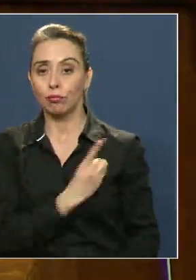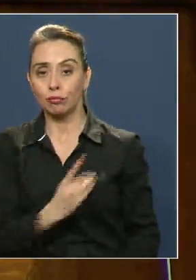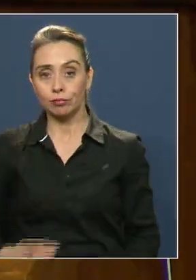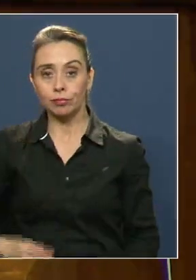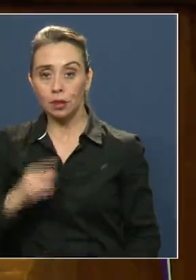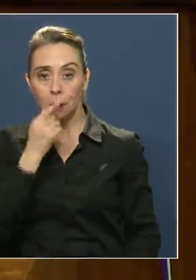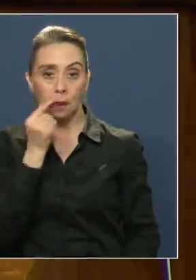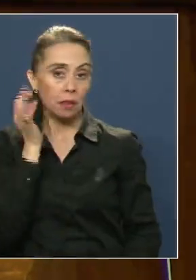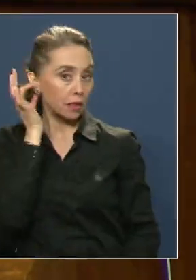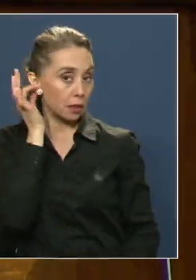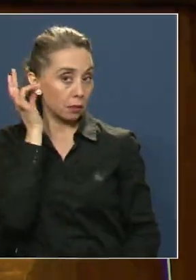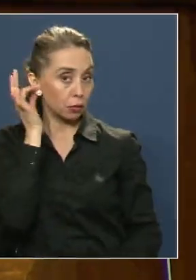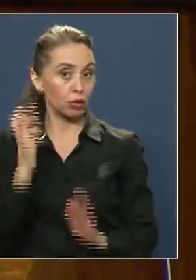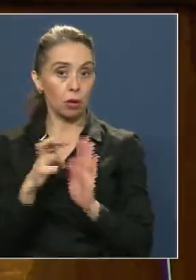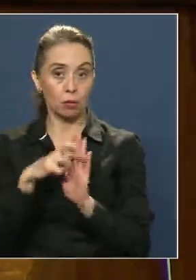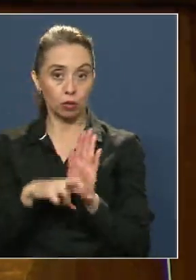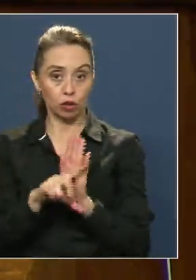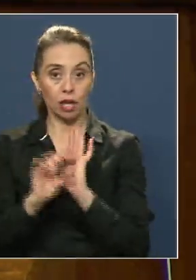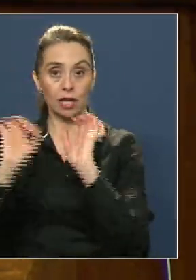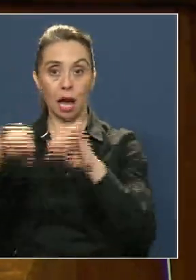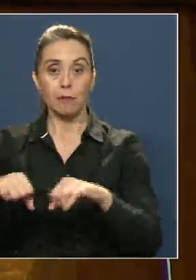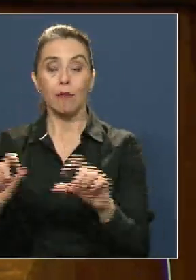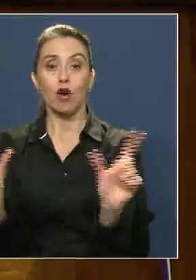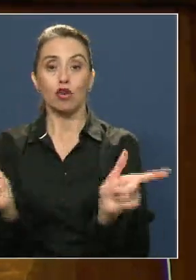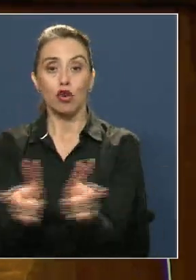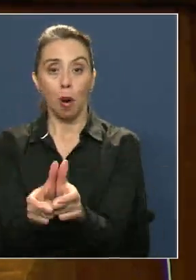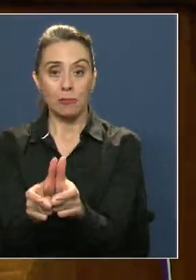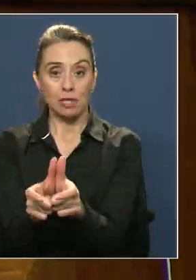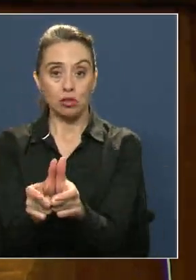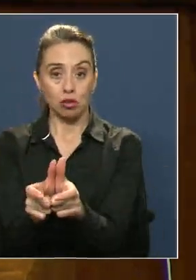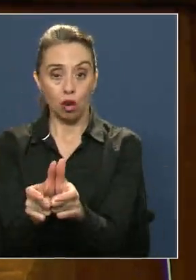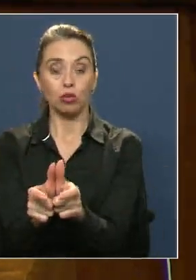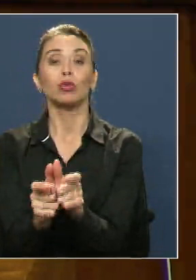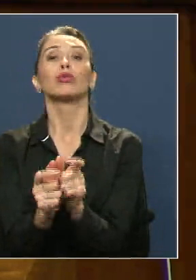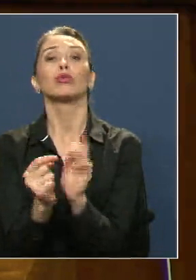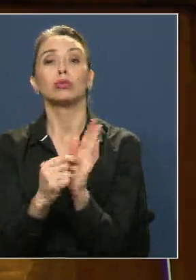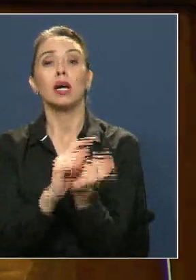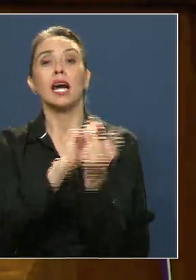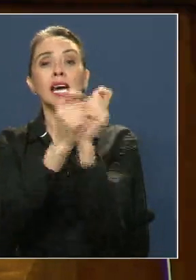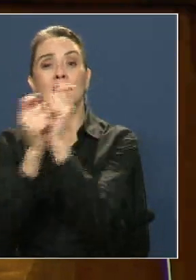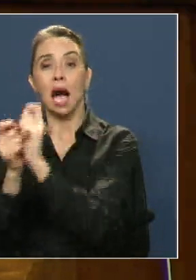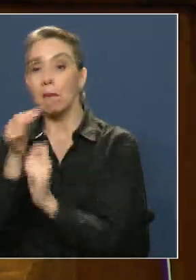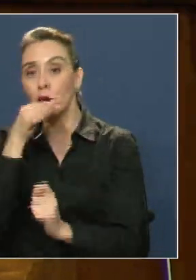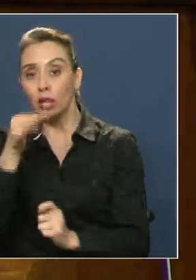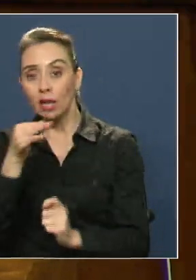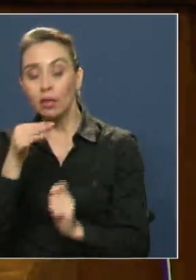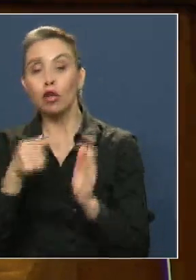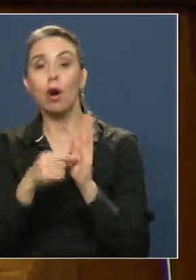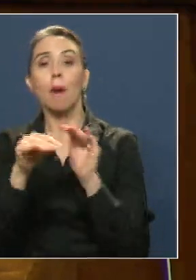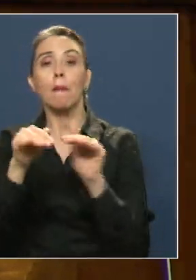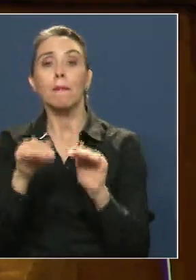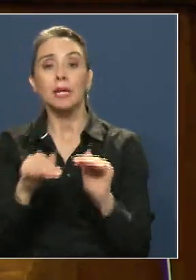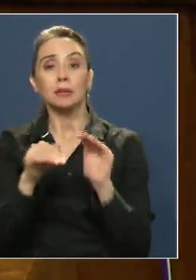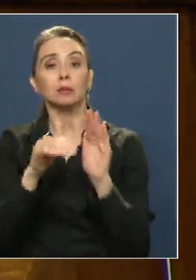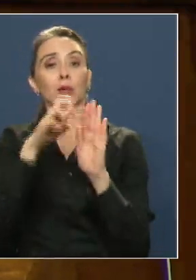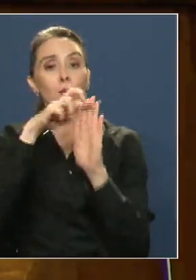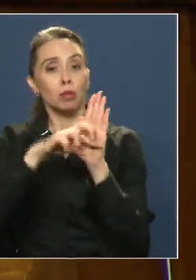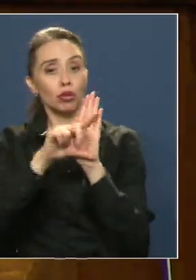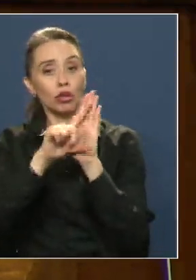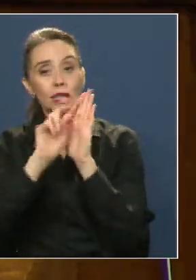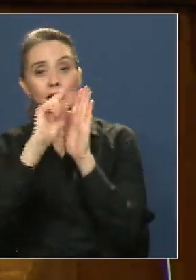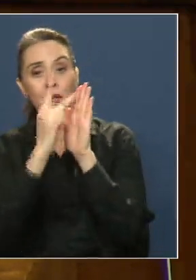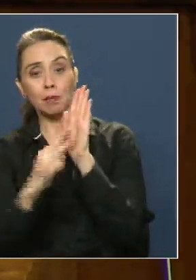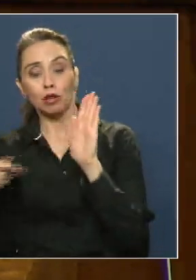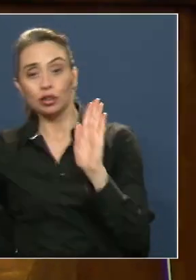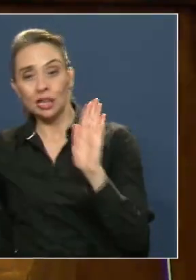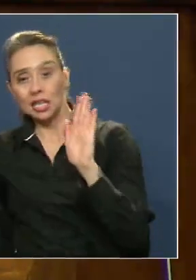diputadas, el proyecto aprobado por la comisión contiene los cambios antes referidos y mantiene el resto del proyecto del Senado,